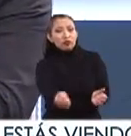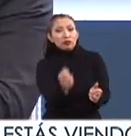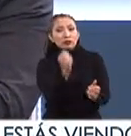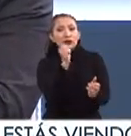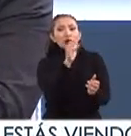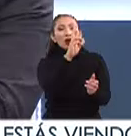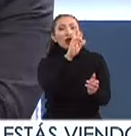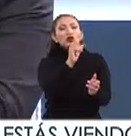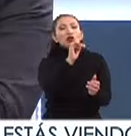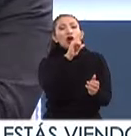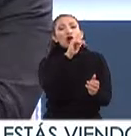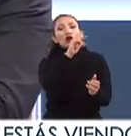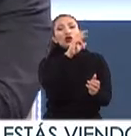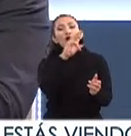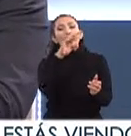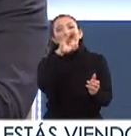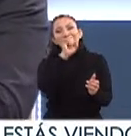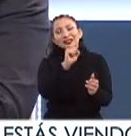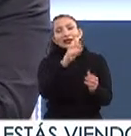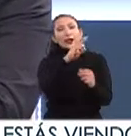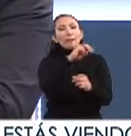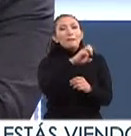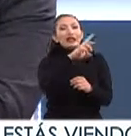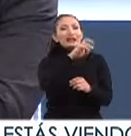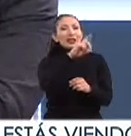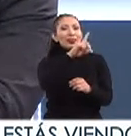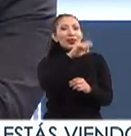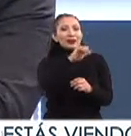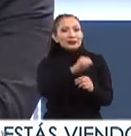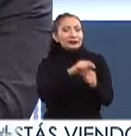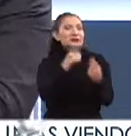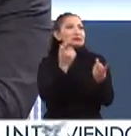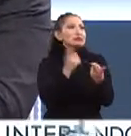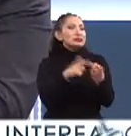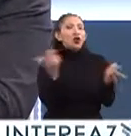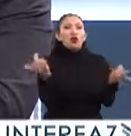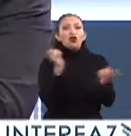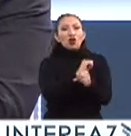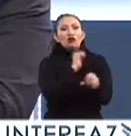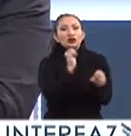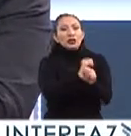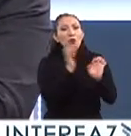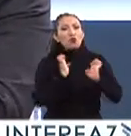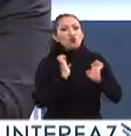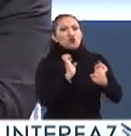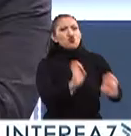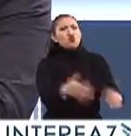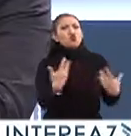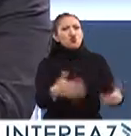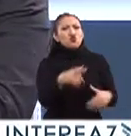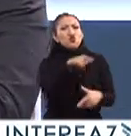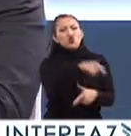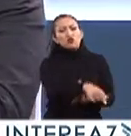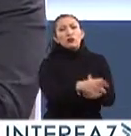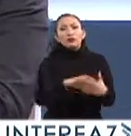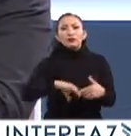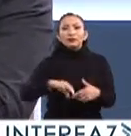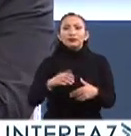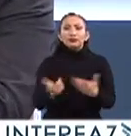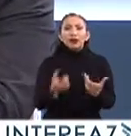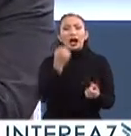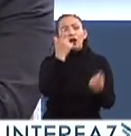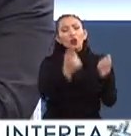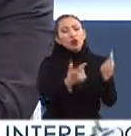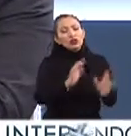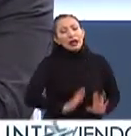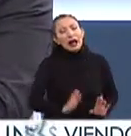Bentley, Rolls-Royce, sí, claro. En este caso Mercedes-Benz, de motores de desempeño, de alto desempeño. Algunos